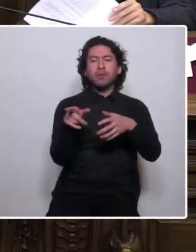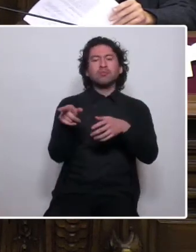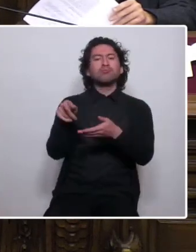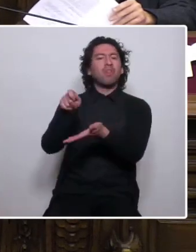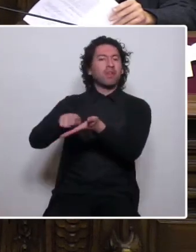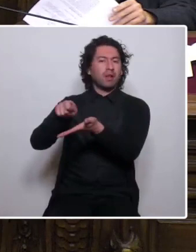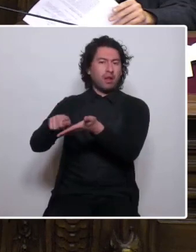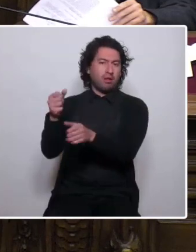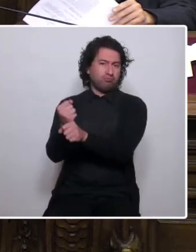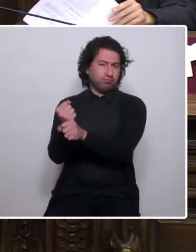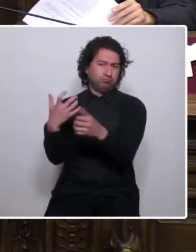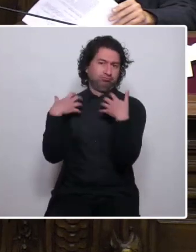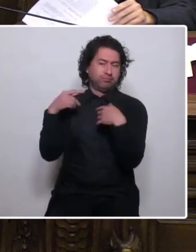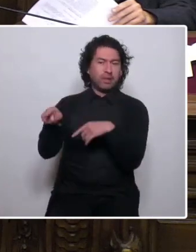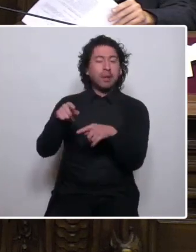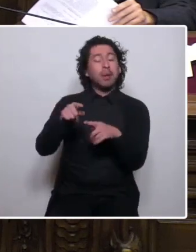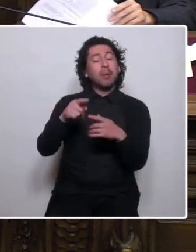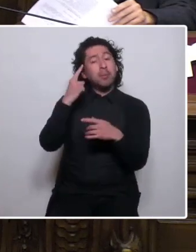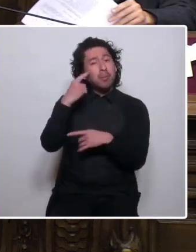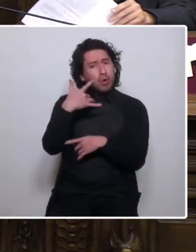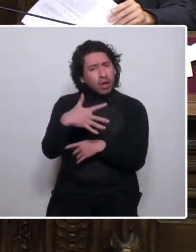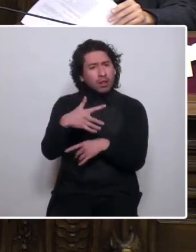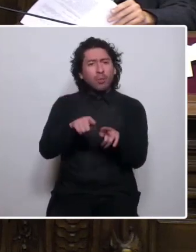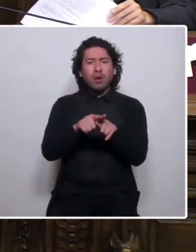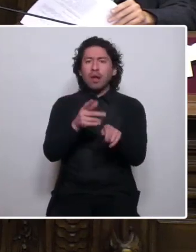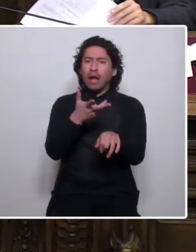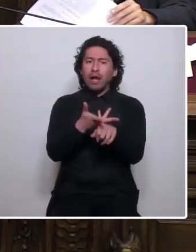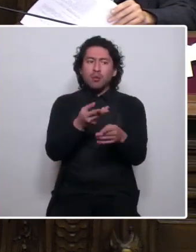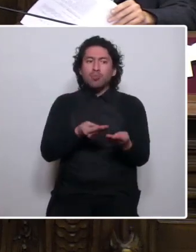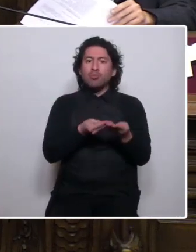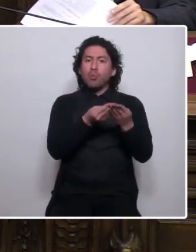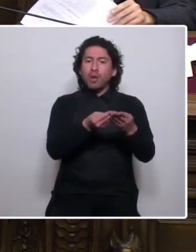importante es que se agrega una propuesta adicional.